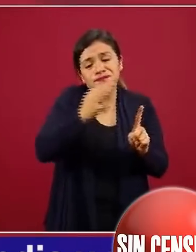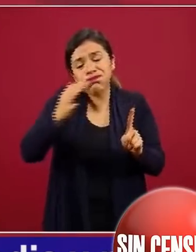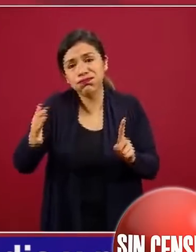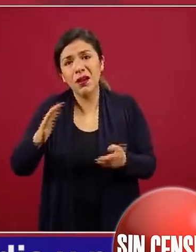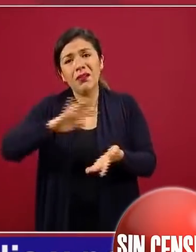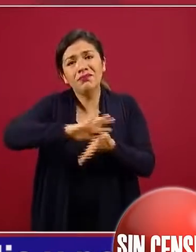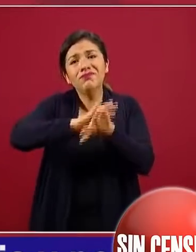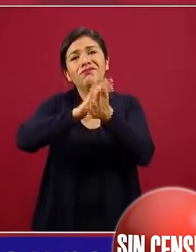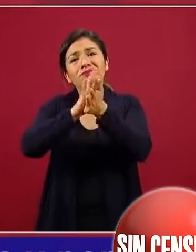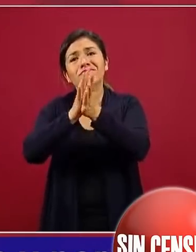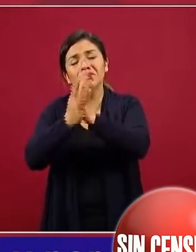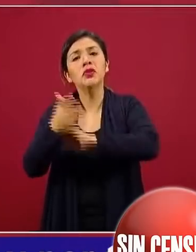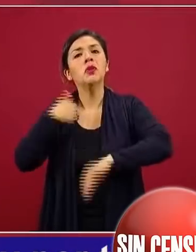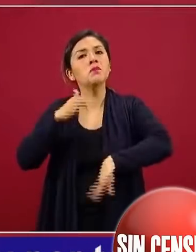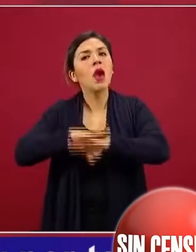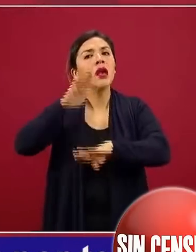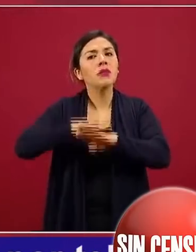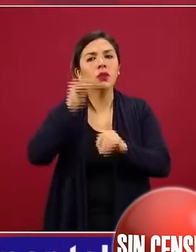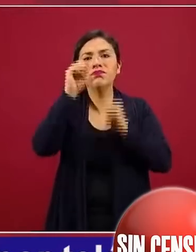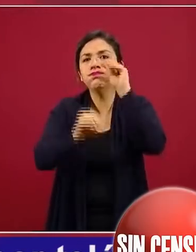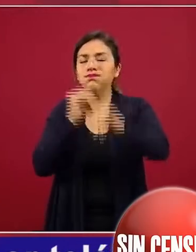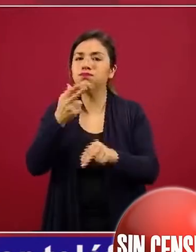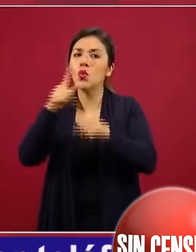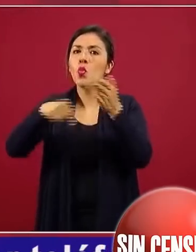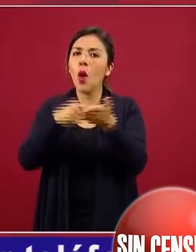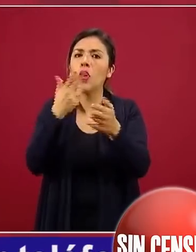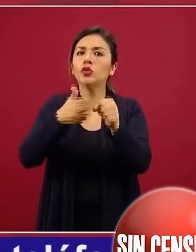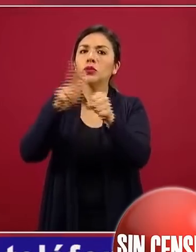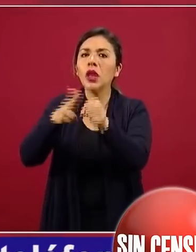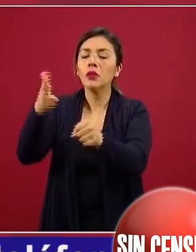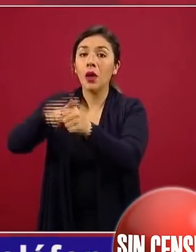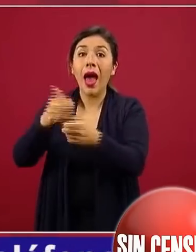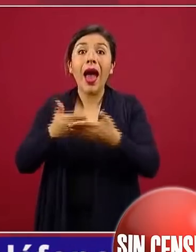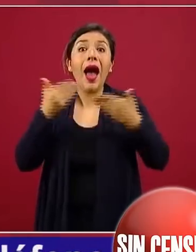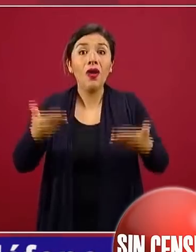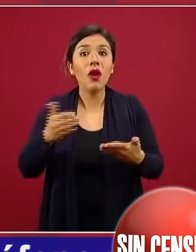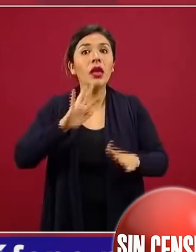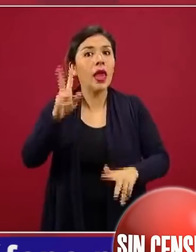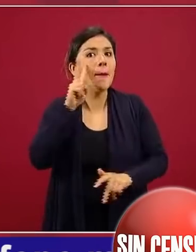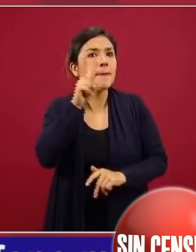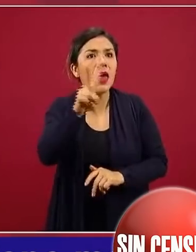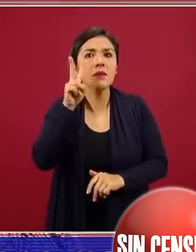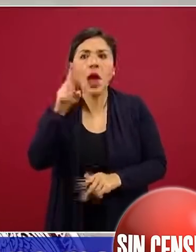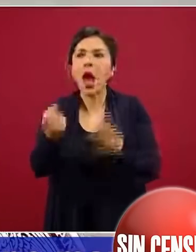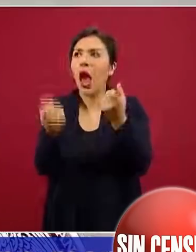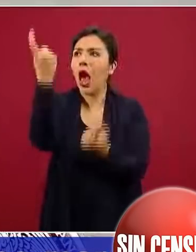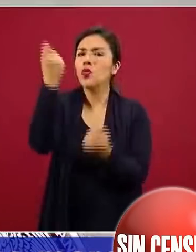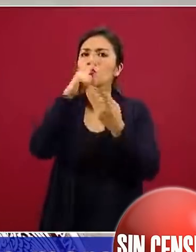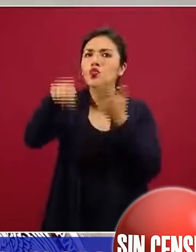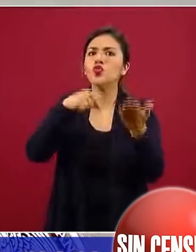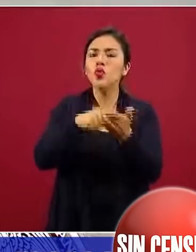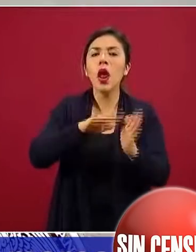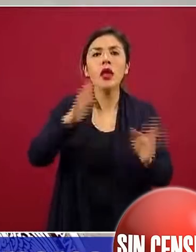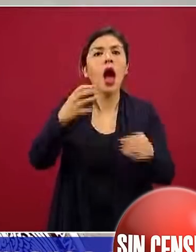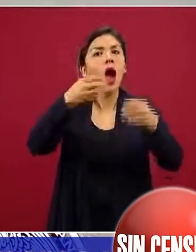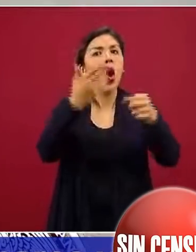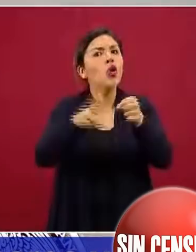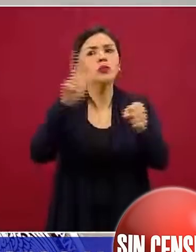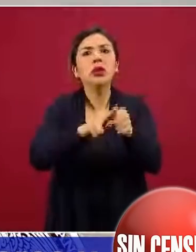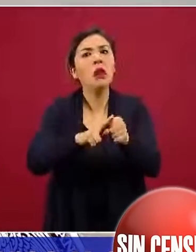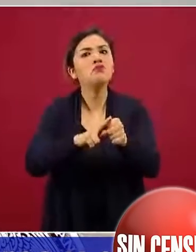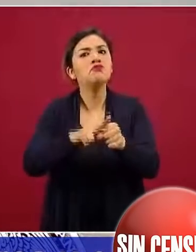expandiendo capacidades. Y lo que vemos hoy es que empiezan a desocuparse hospitales en algunas zonas, en particular